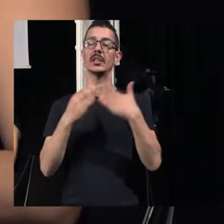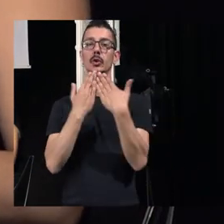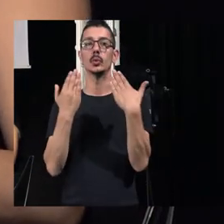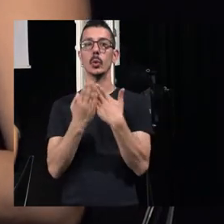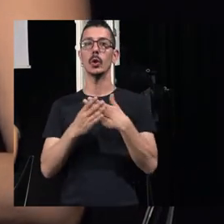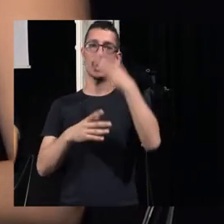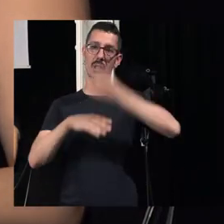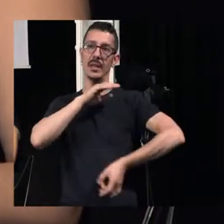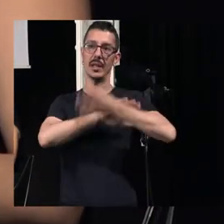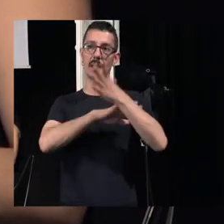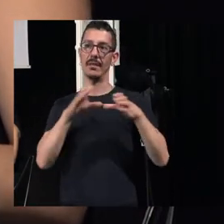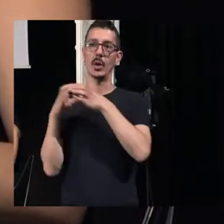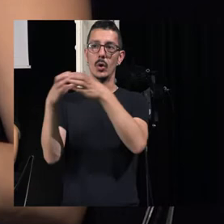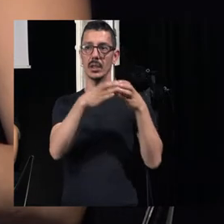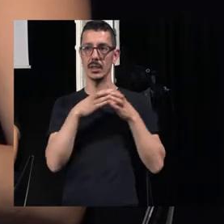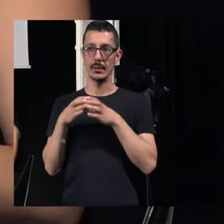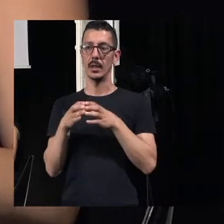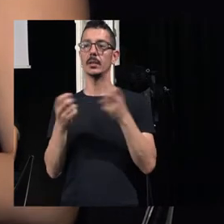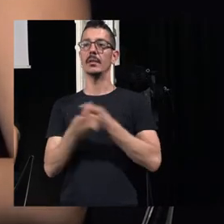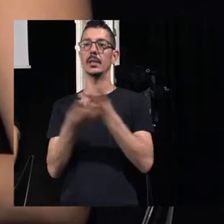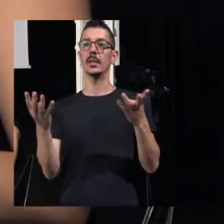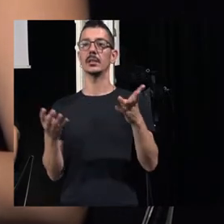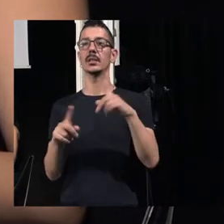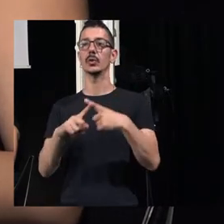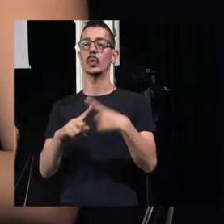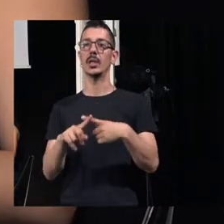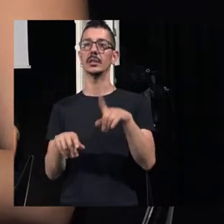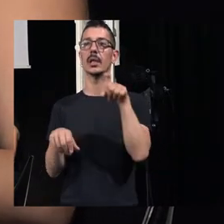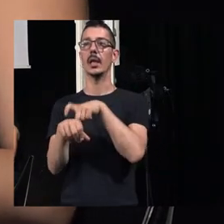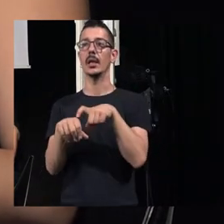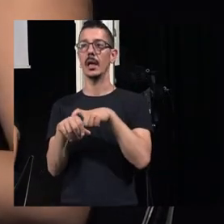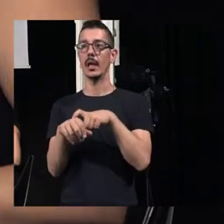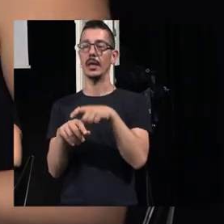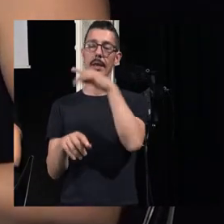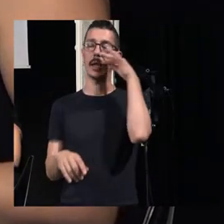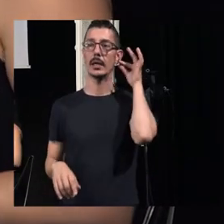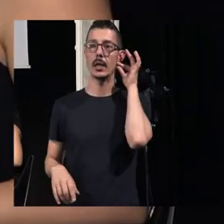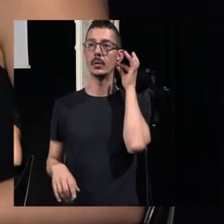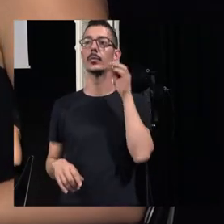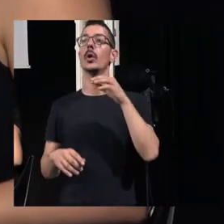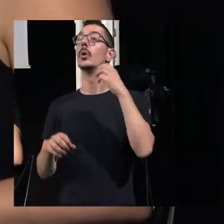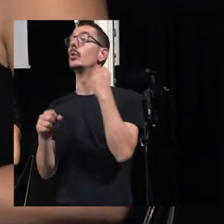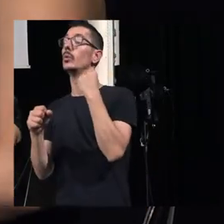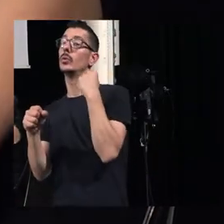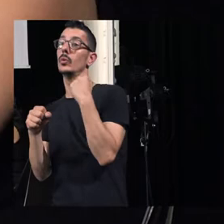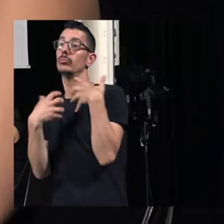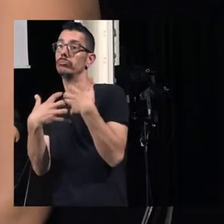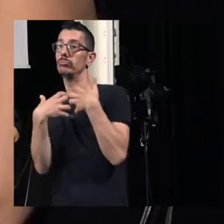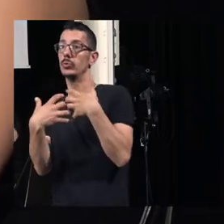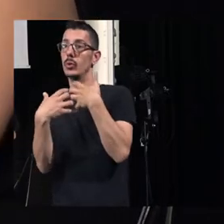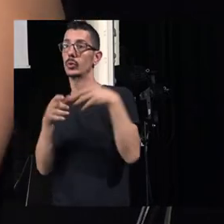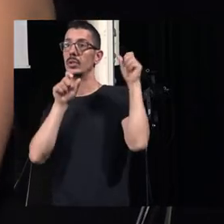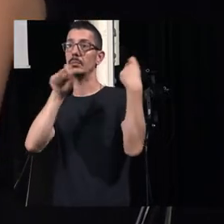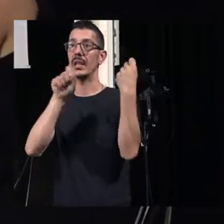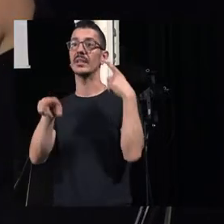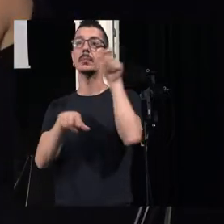torno a las disidencias sexuales y de género, los procesos comunitarios y las luchas migrantes y de personas que buscan asilo.